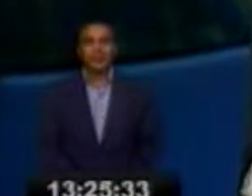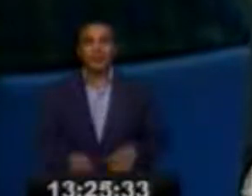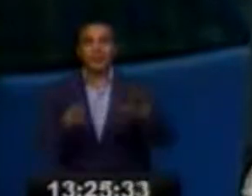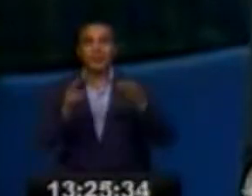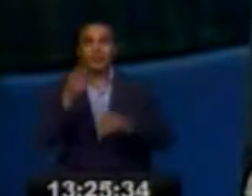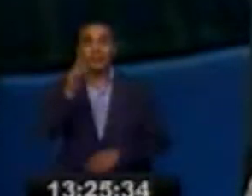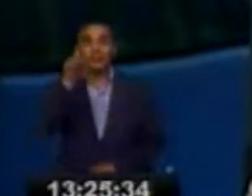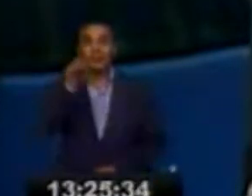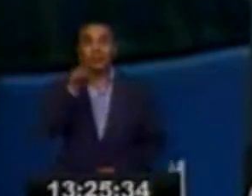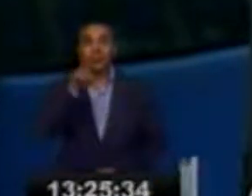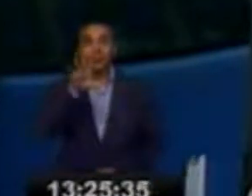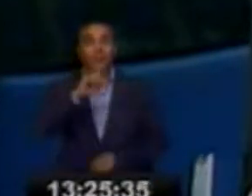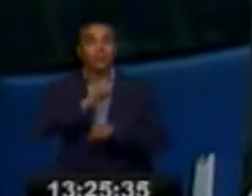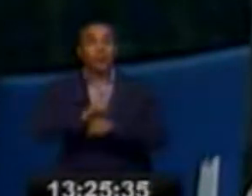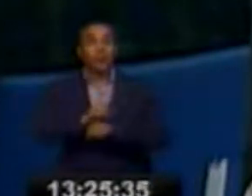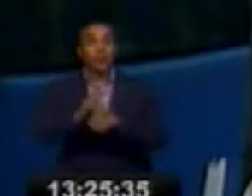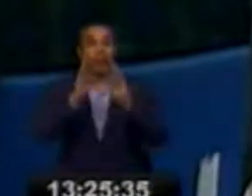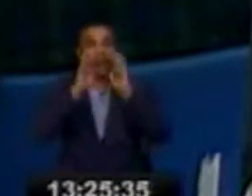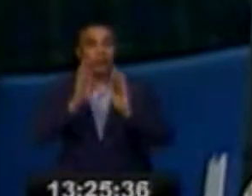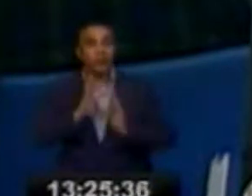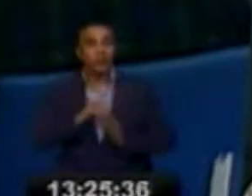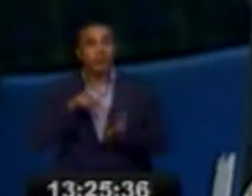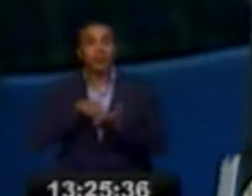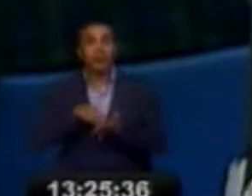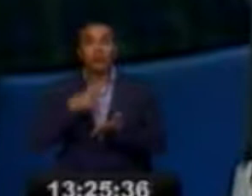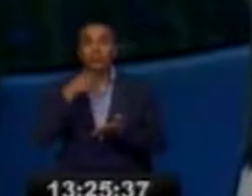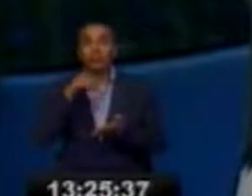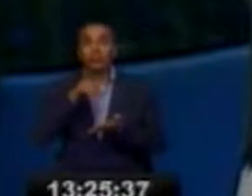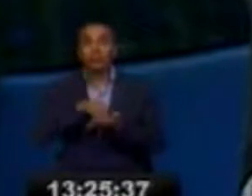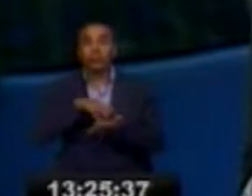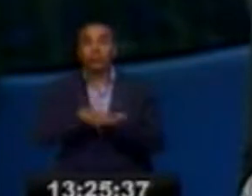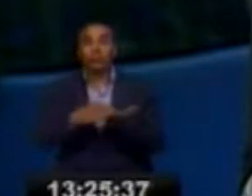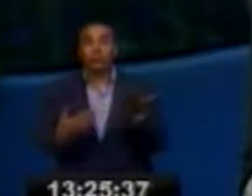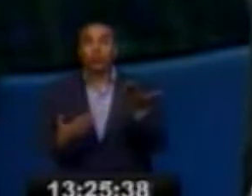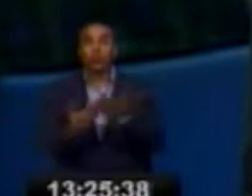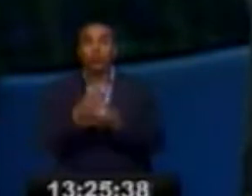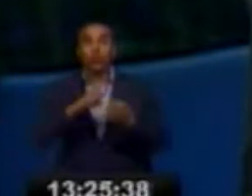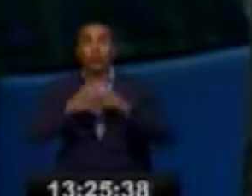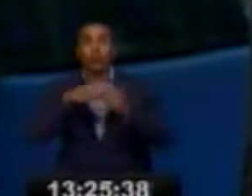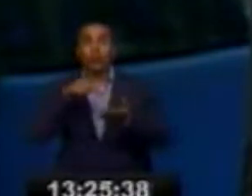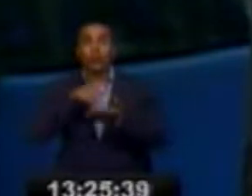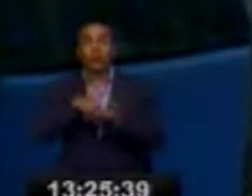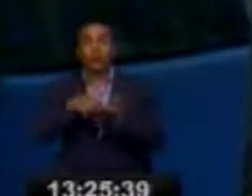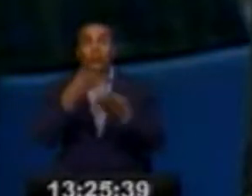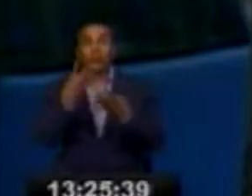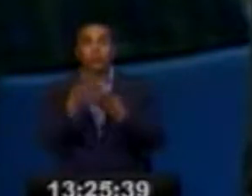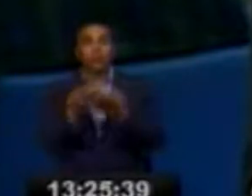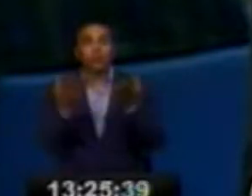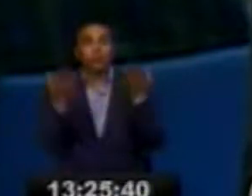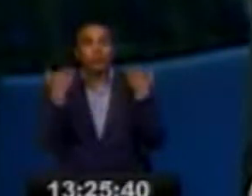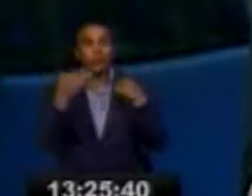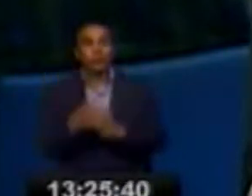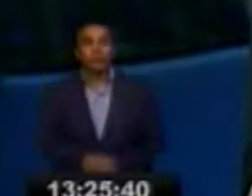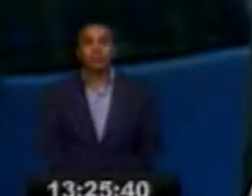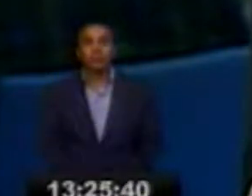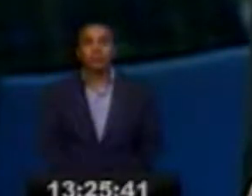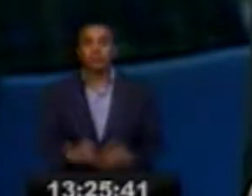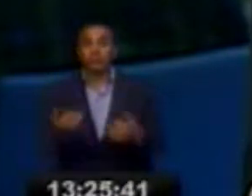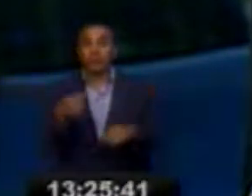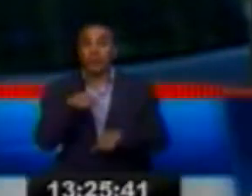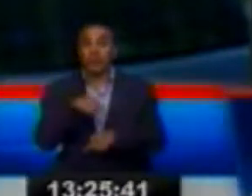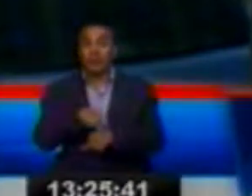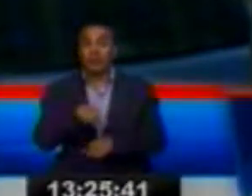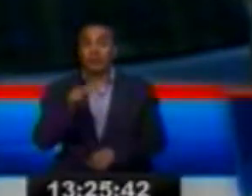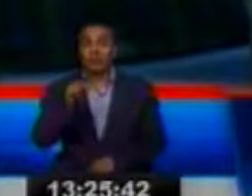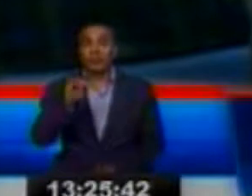las 13:25, amigos, atención, se acaban de registrar nuevos incidentes en la penitenciaría de Guayaquil. A esta hora,